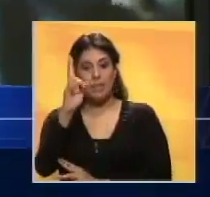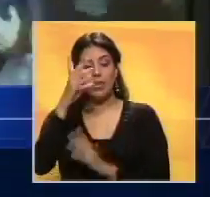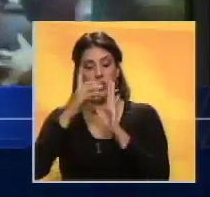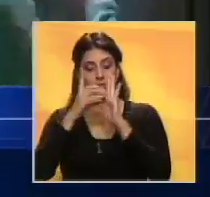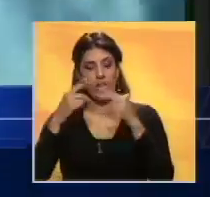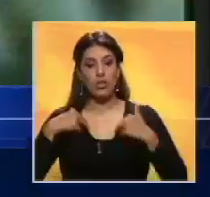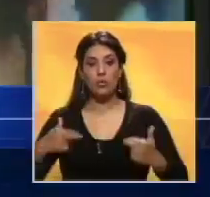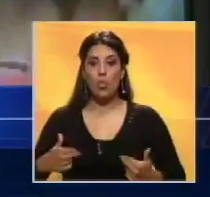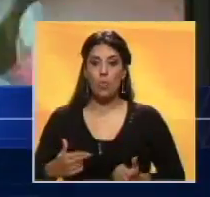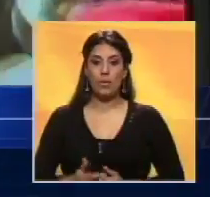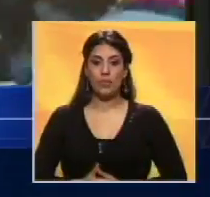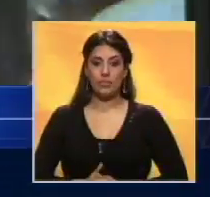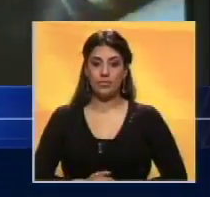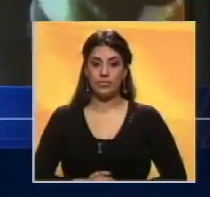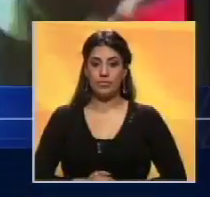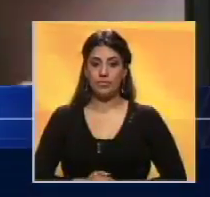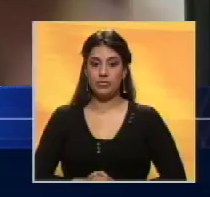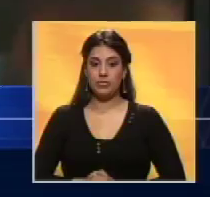los derechos humanos.